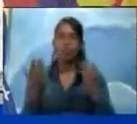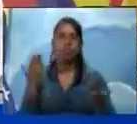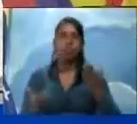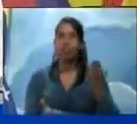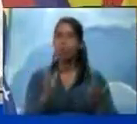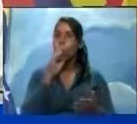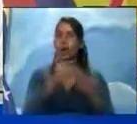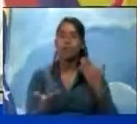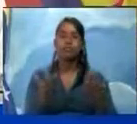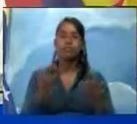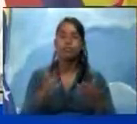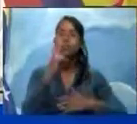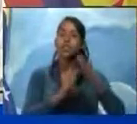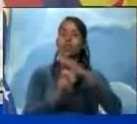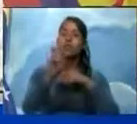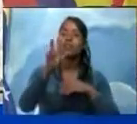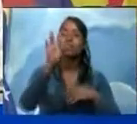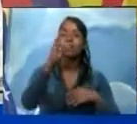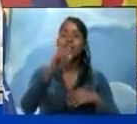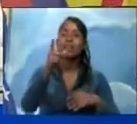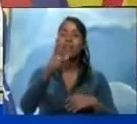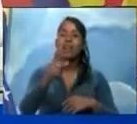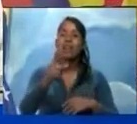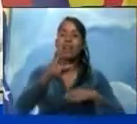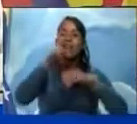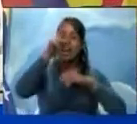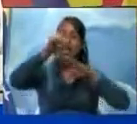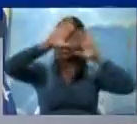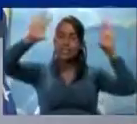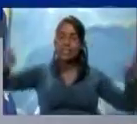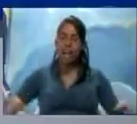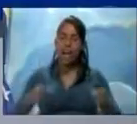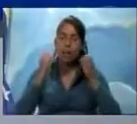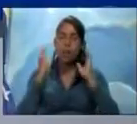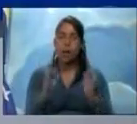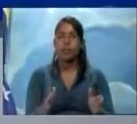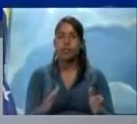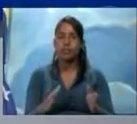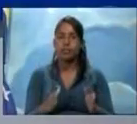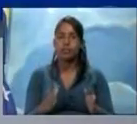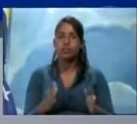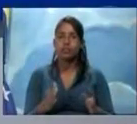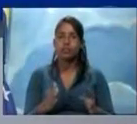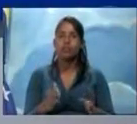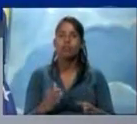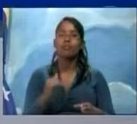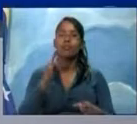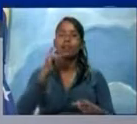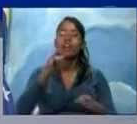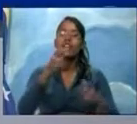Versículo 27, diga conmigo: Él salva. Él salva.